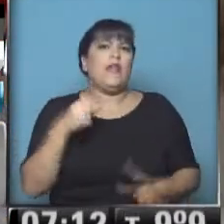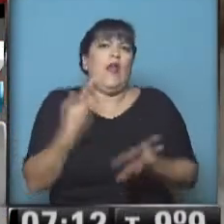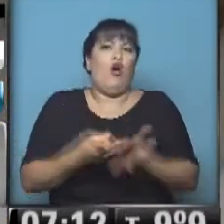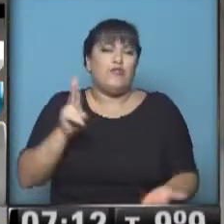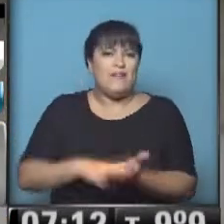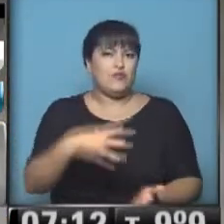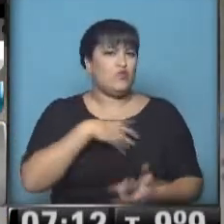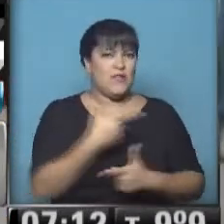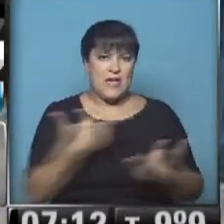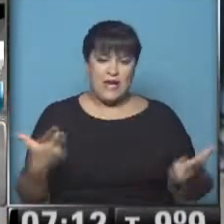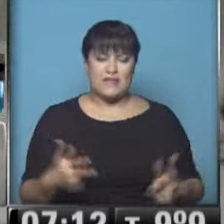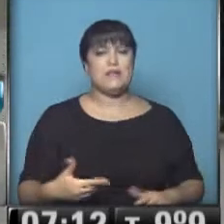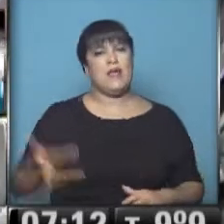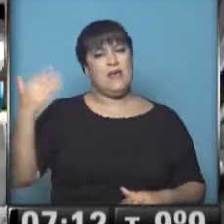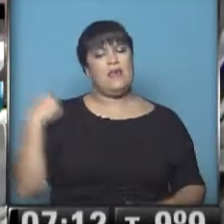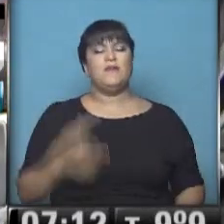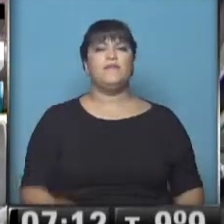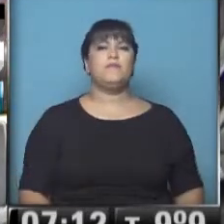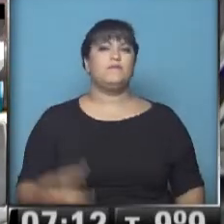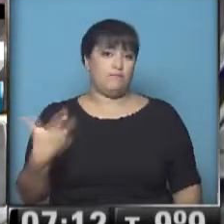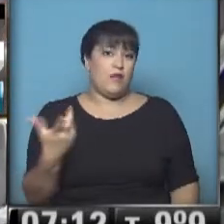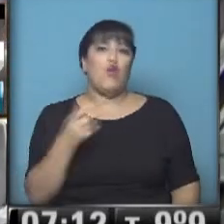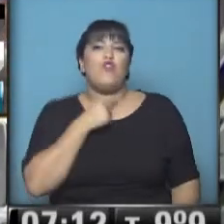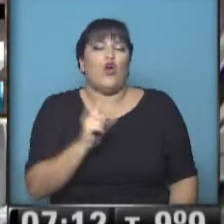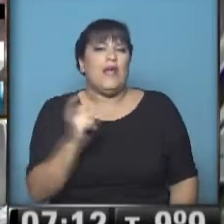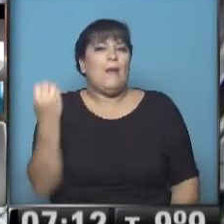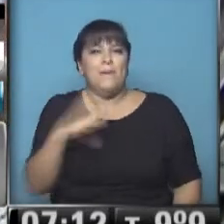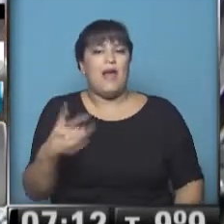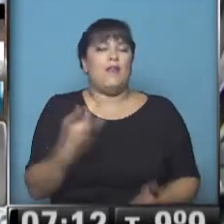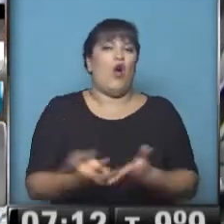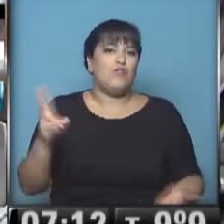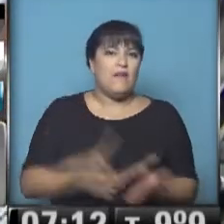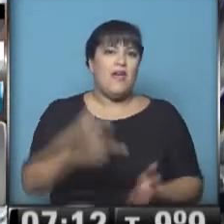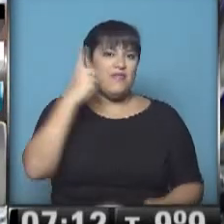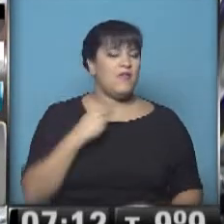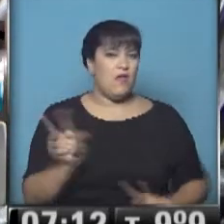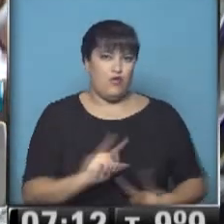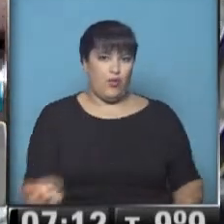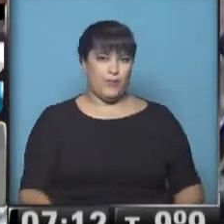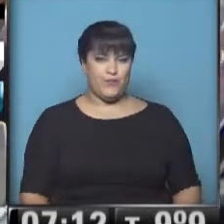jornadas de paro ocurridas este año, los chicos no pierdan un día más de clases.